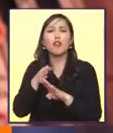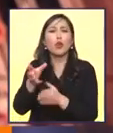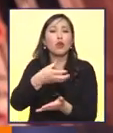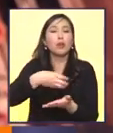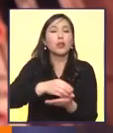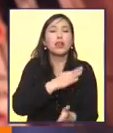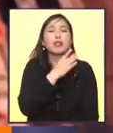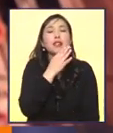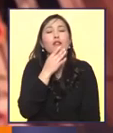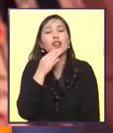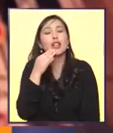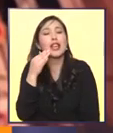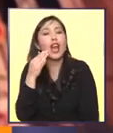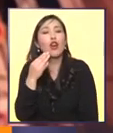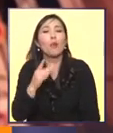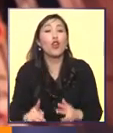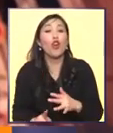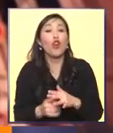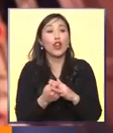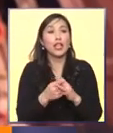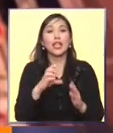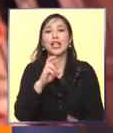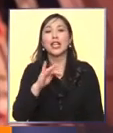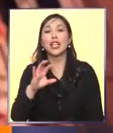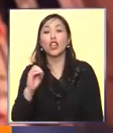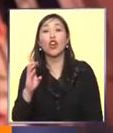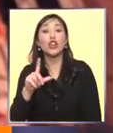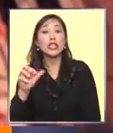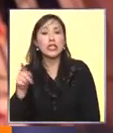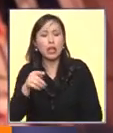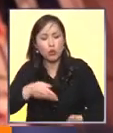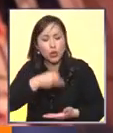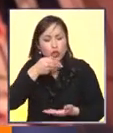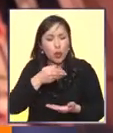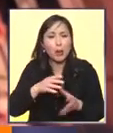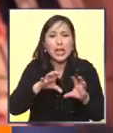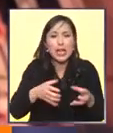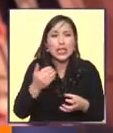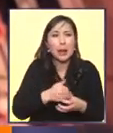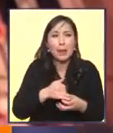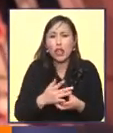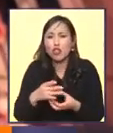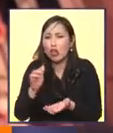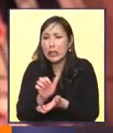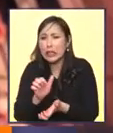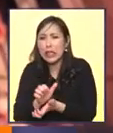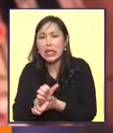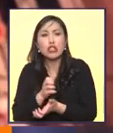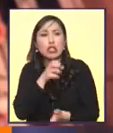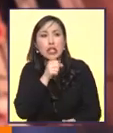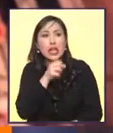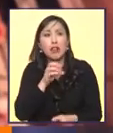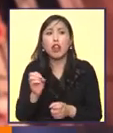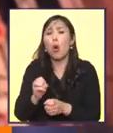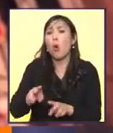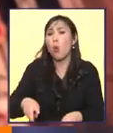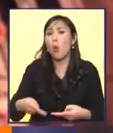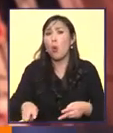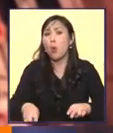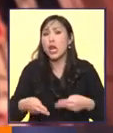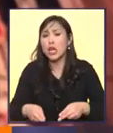las raíces criollas. Una crema de zapallo con pan amasado y queso de cabra o un buen asado con chuleta de jabalí y lomo